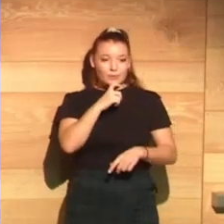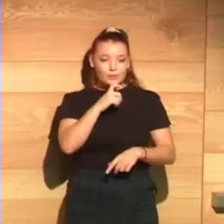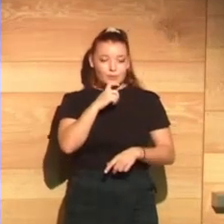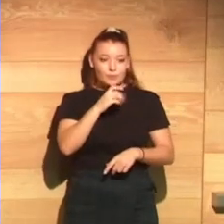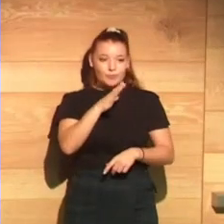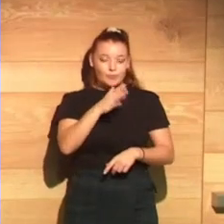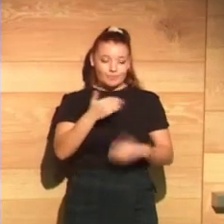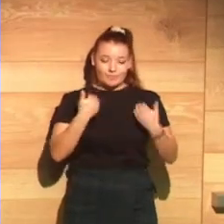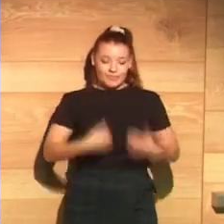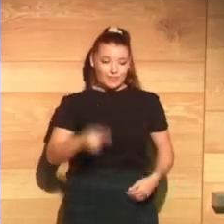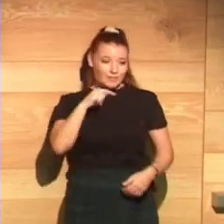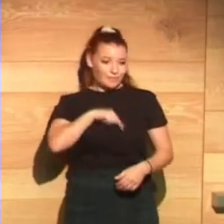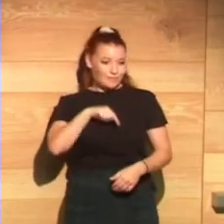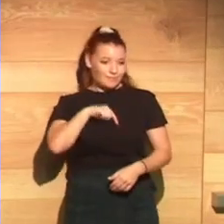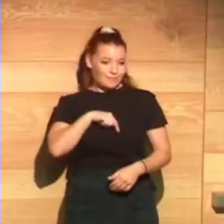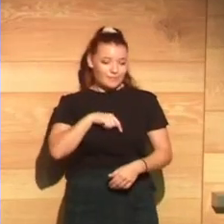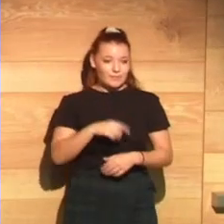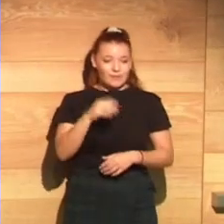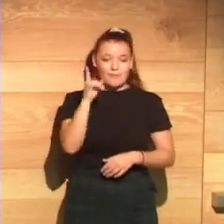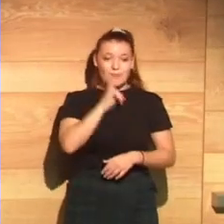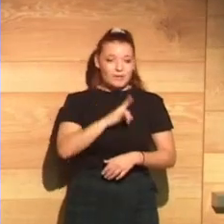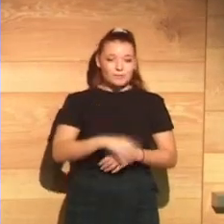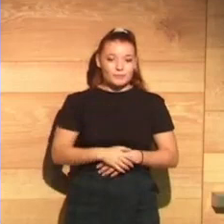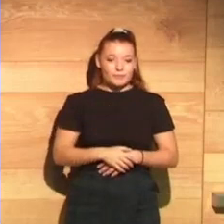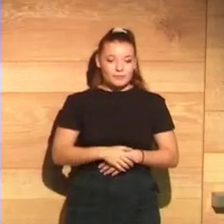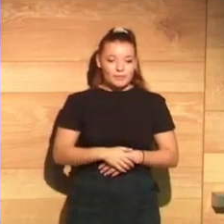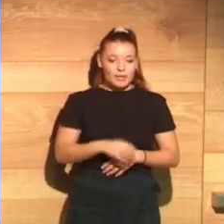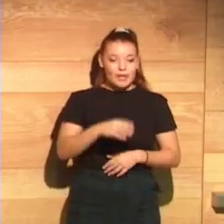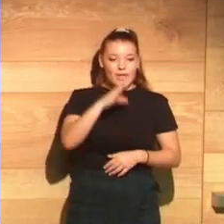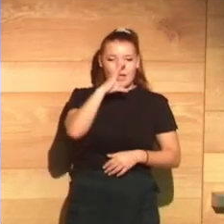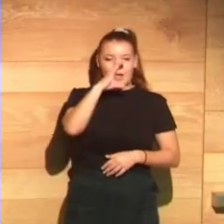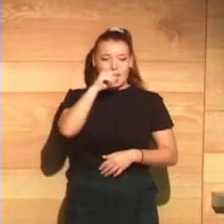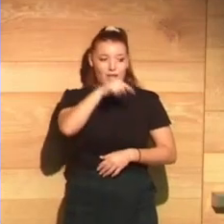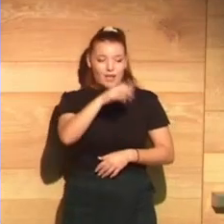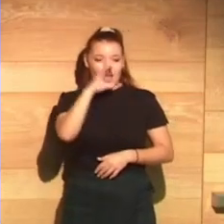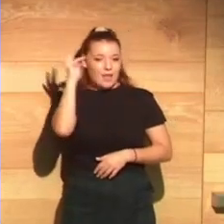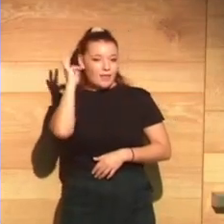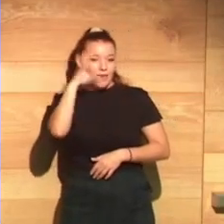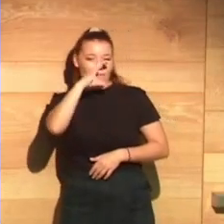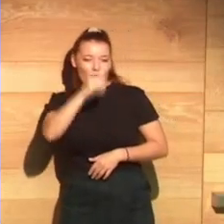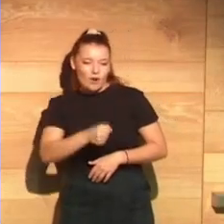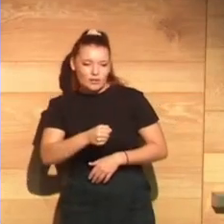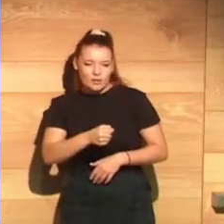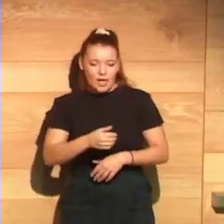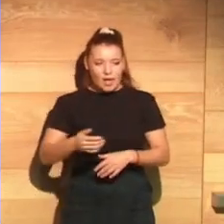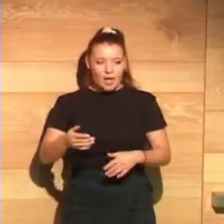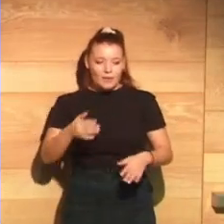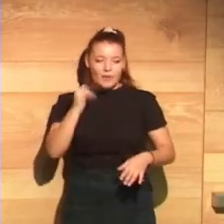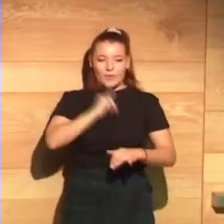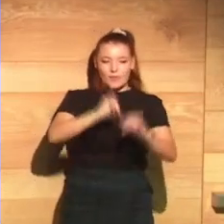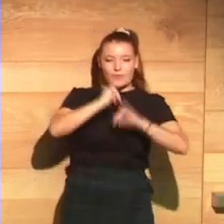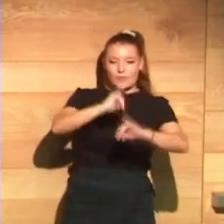esa nostalgia, y mira que en esa película lo hace súper bien, ¿no? En la parte en la que se emborracha es divertidísima, pero esa